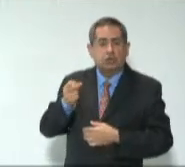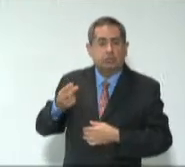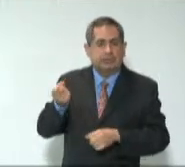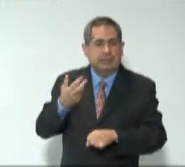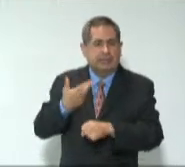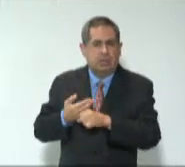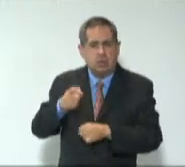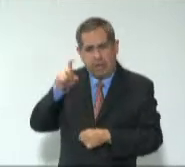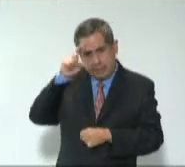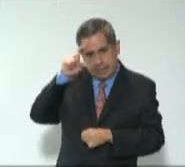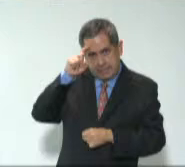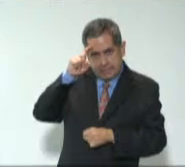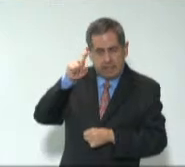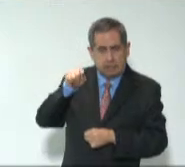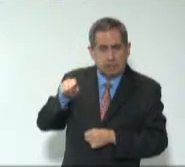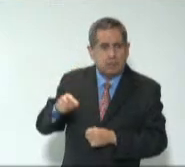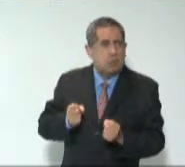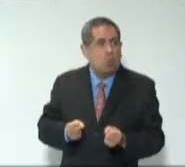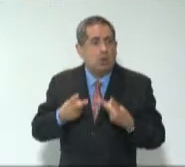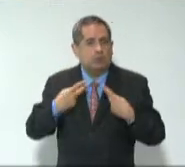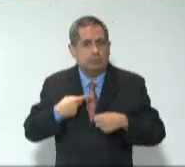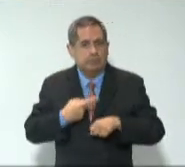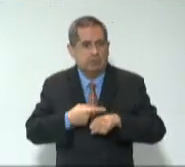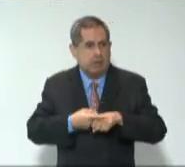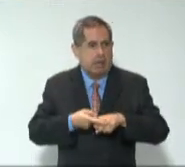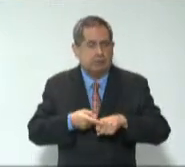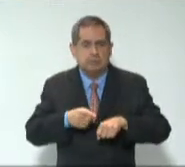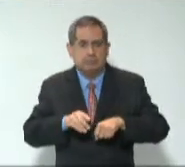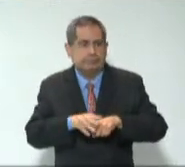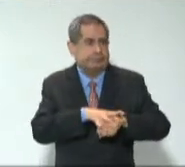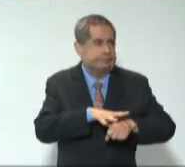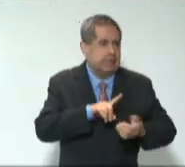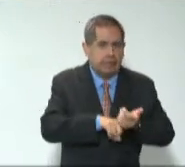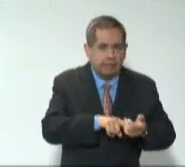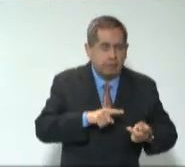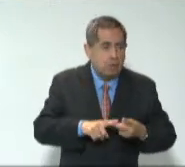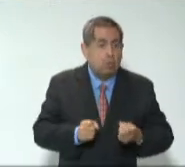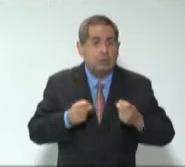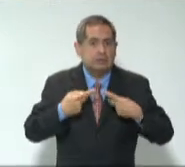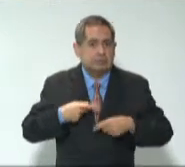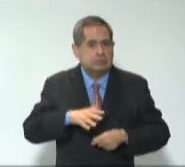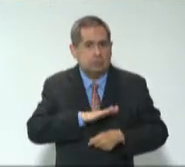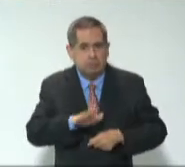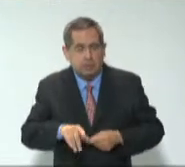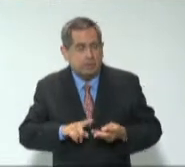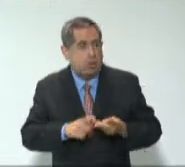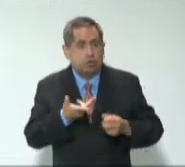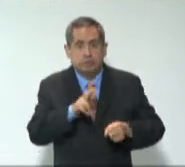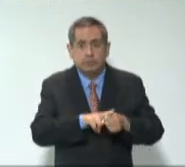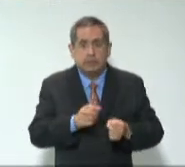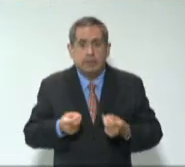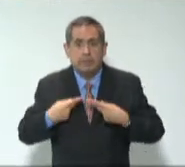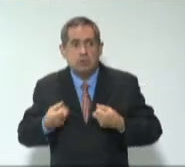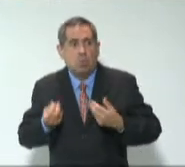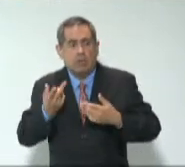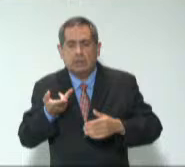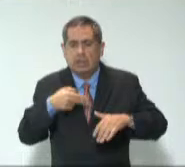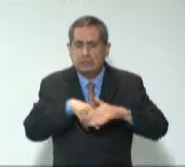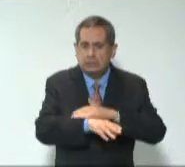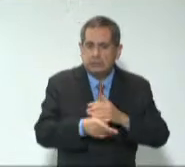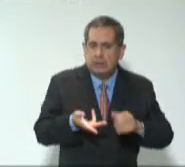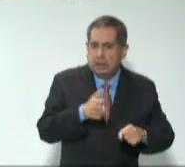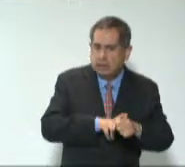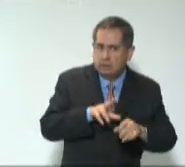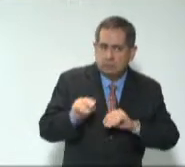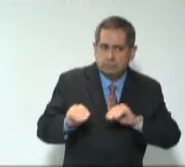que ver con el número de personas infectadas el número de personas fallecidas el número de personas hospitalizadas el número de personas que